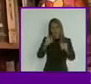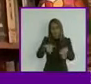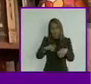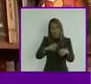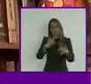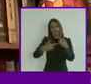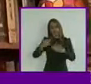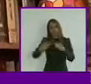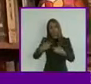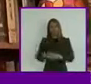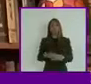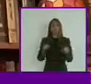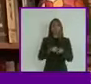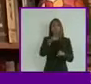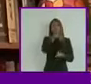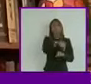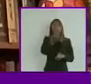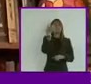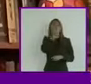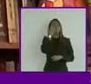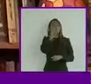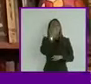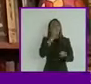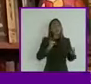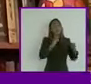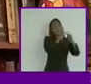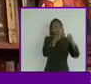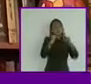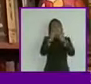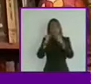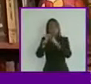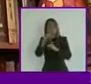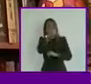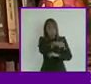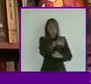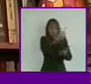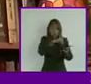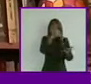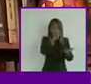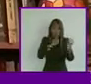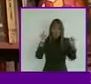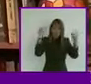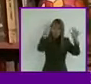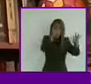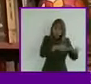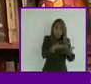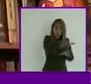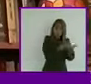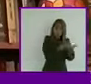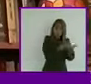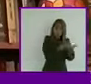luego, en lo particular, dejan de ser el principal espacio de socialización para el alumnado. Es decir, ya tenemos